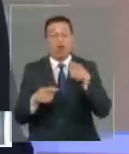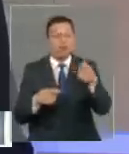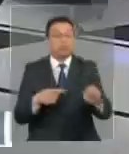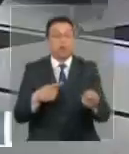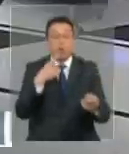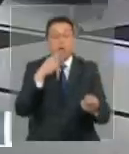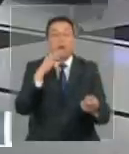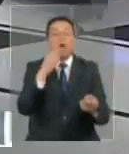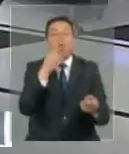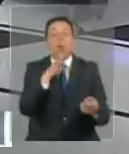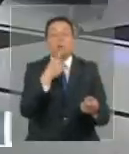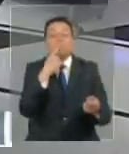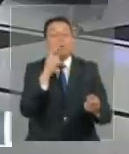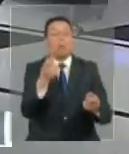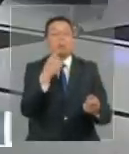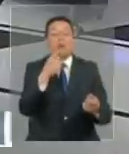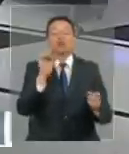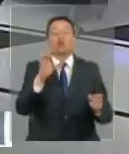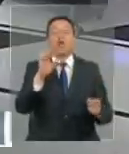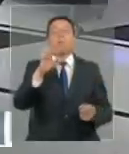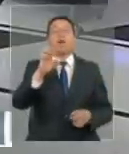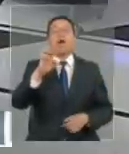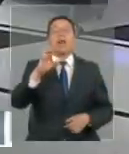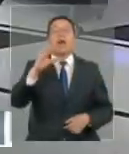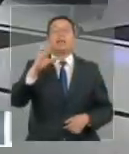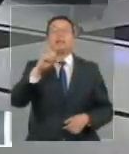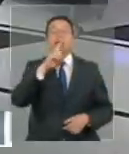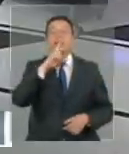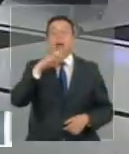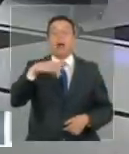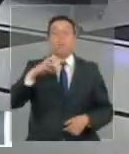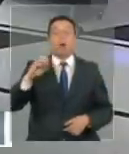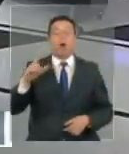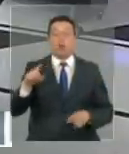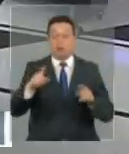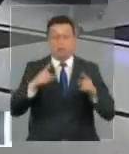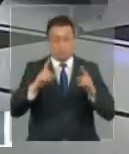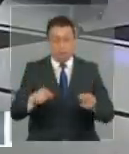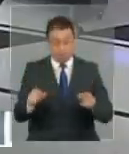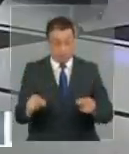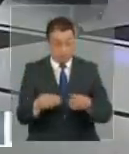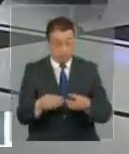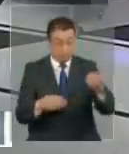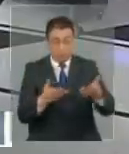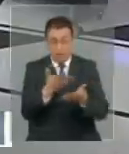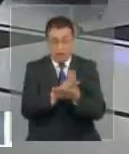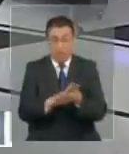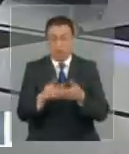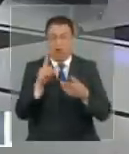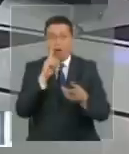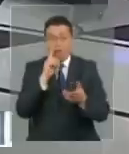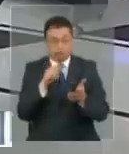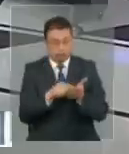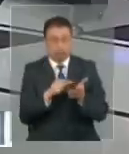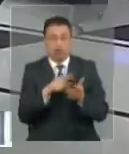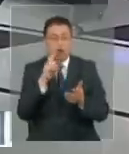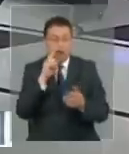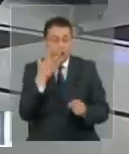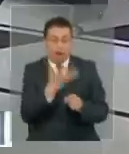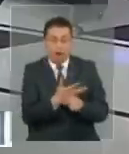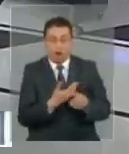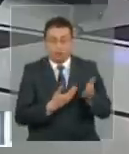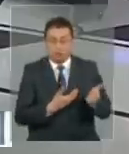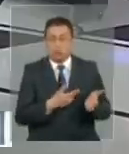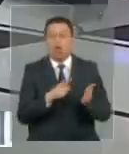paracetamol. Aquí se entregan absolutamente todos los medicamentos que corresponden entregar en salud primaria gratuita y están. Lo